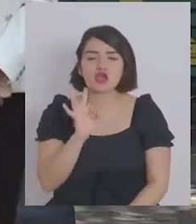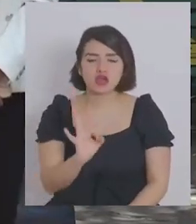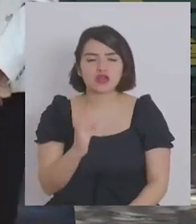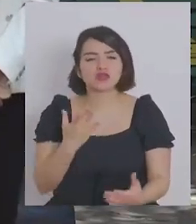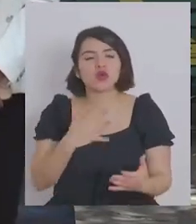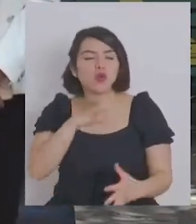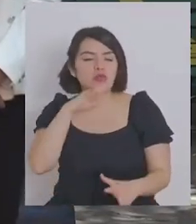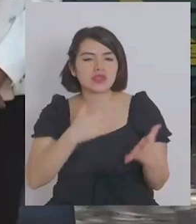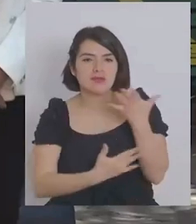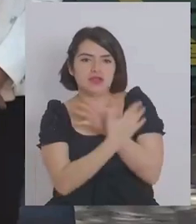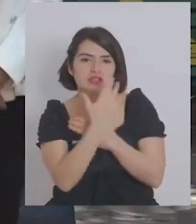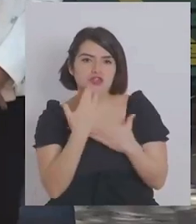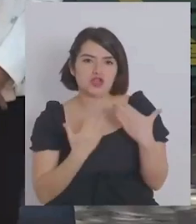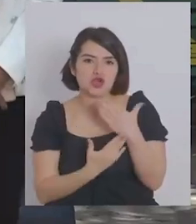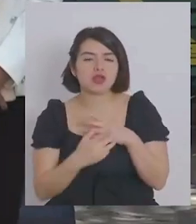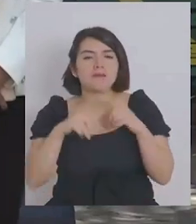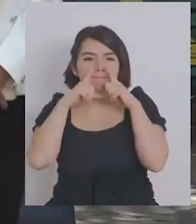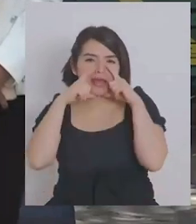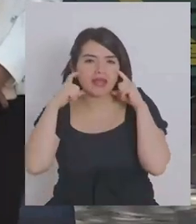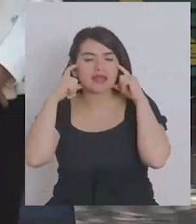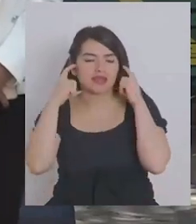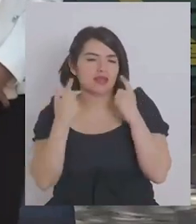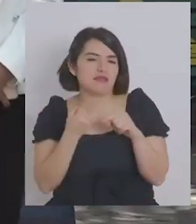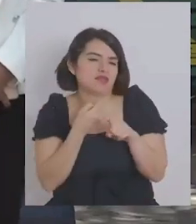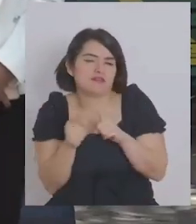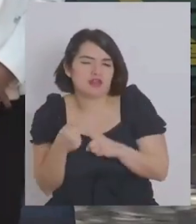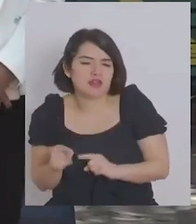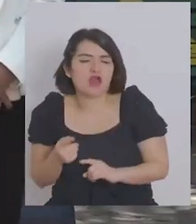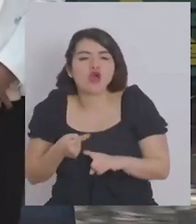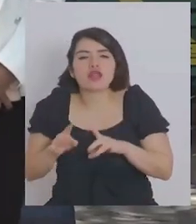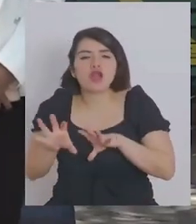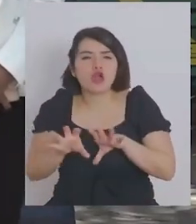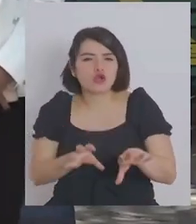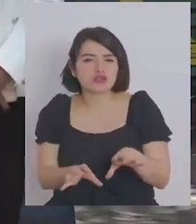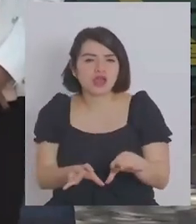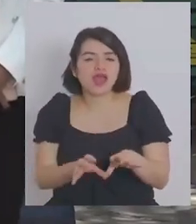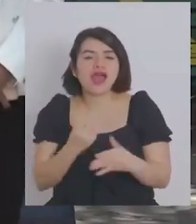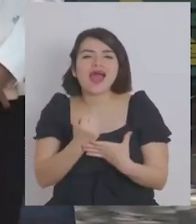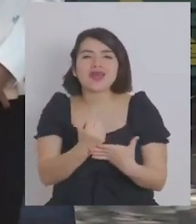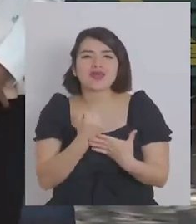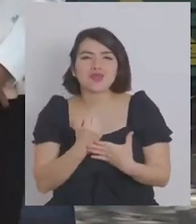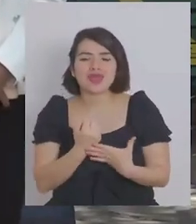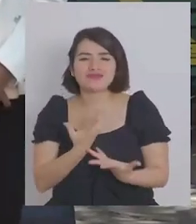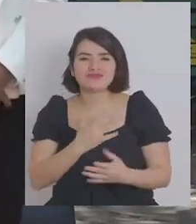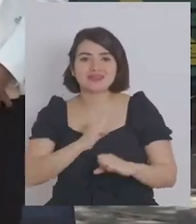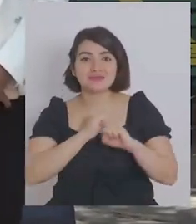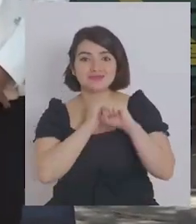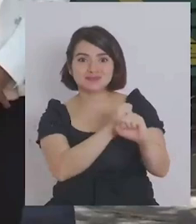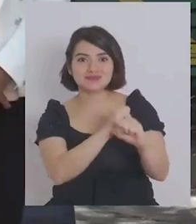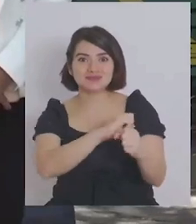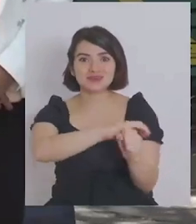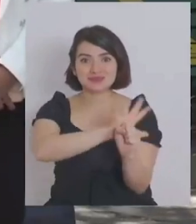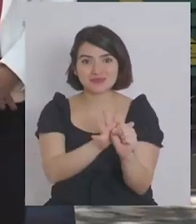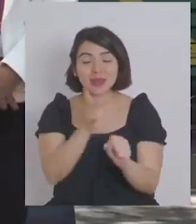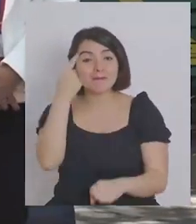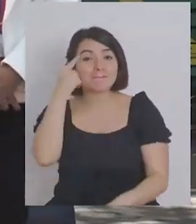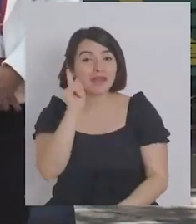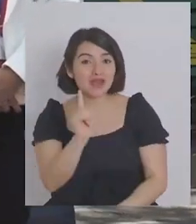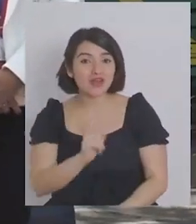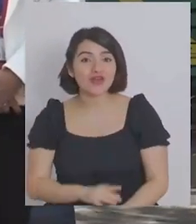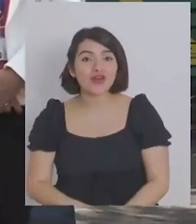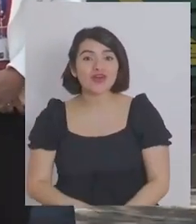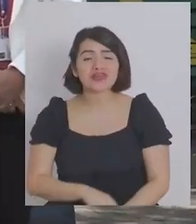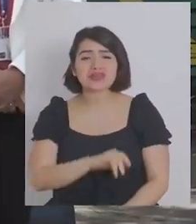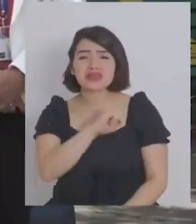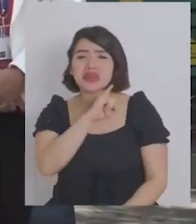personal a cierto ocupar la mascarilla y ocupan un montón de otras de otras cosas que en el fondo ayudan a evitar el contagio pero después de manera